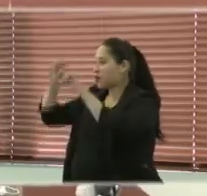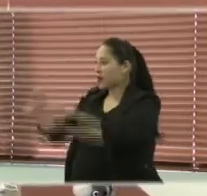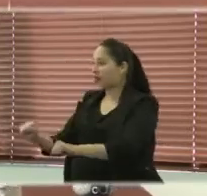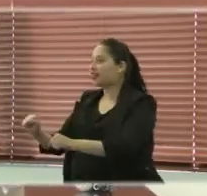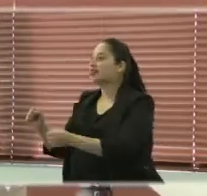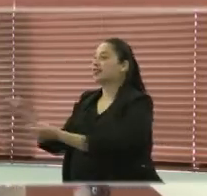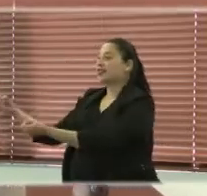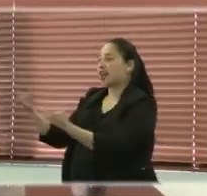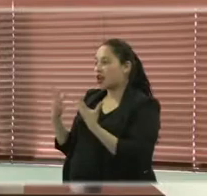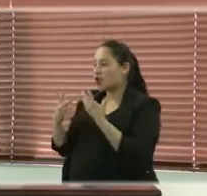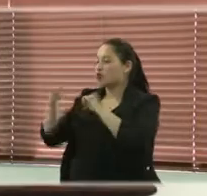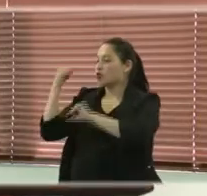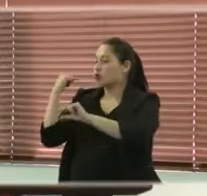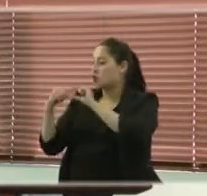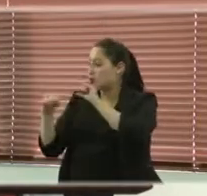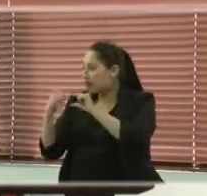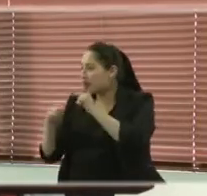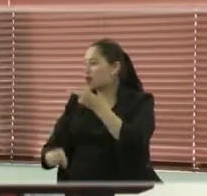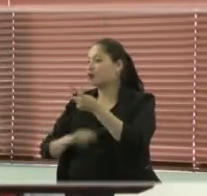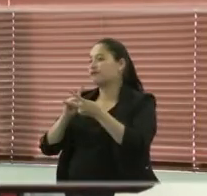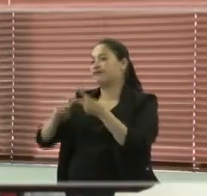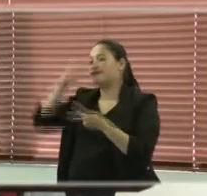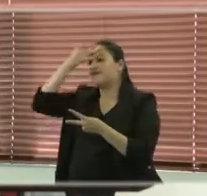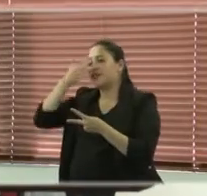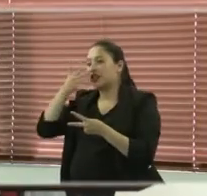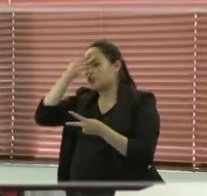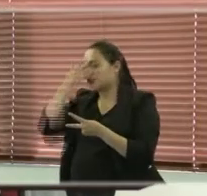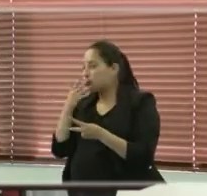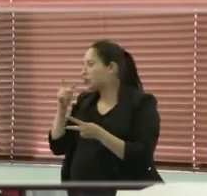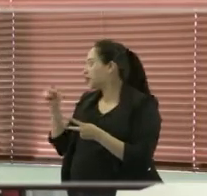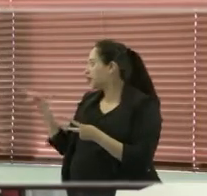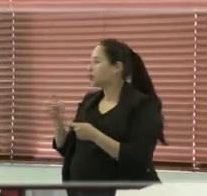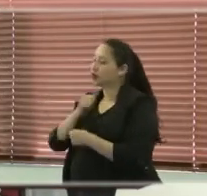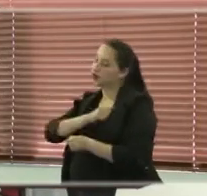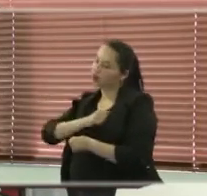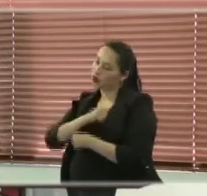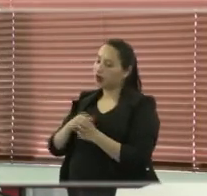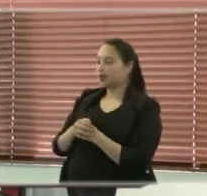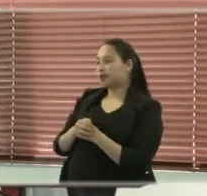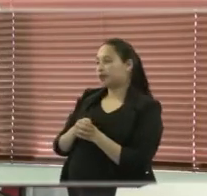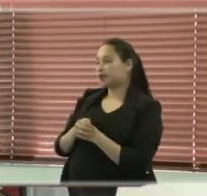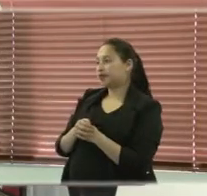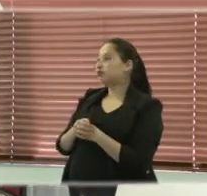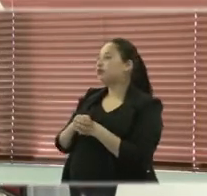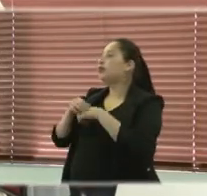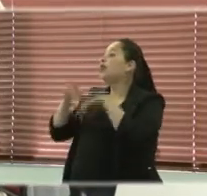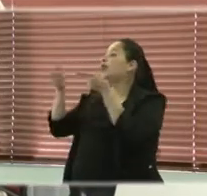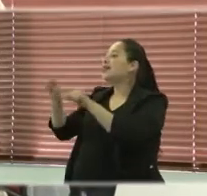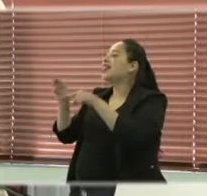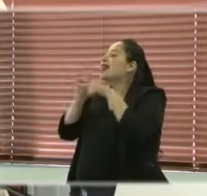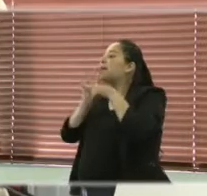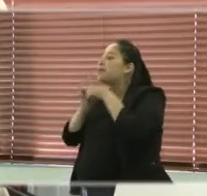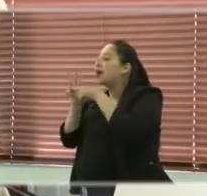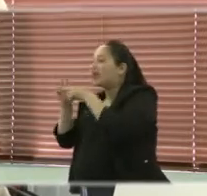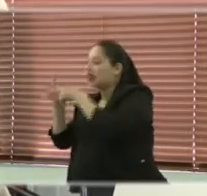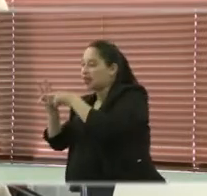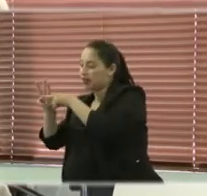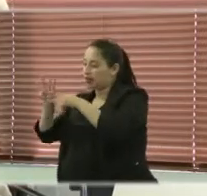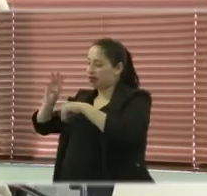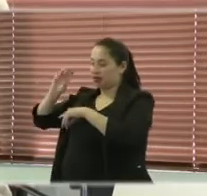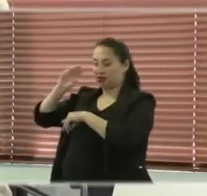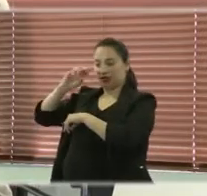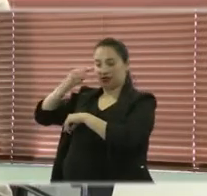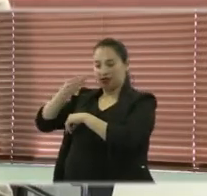Facebook la siguiente el también nos pide que si puedes compartir la página de handicap International en español